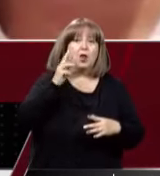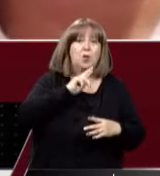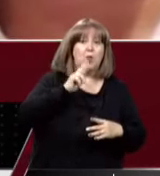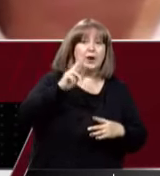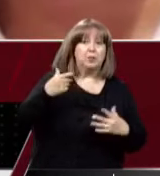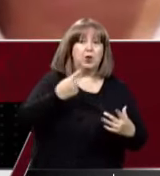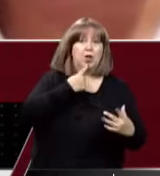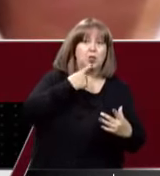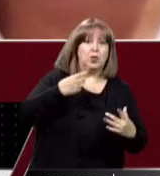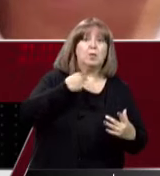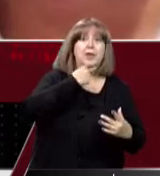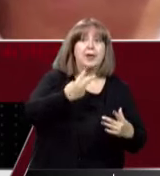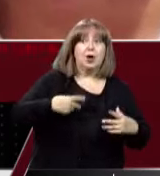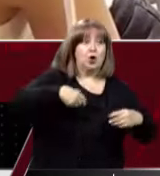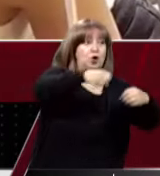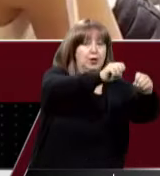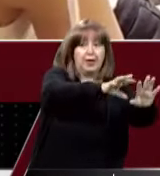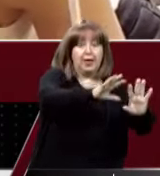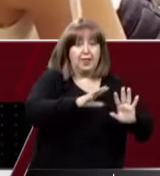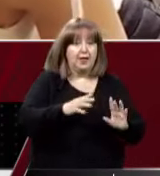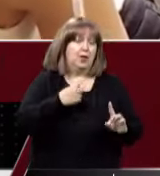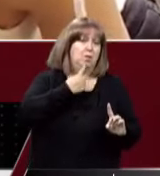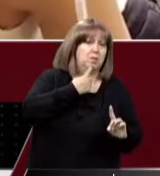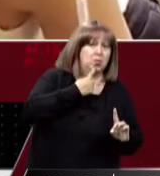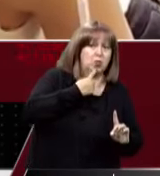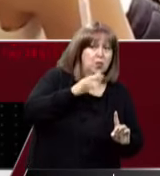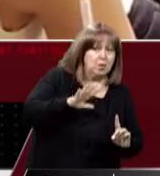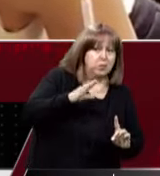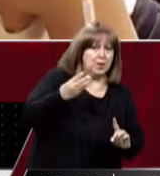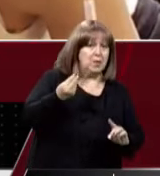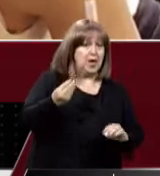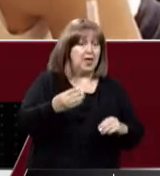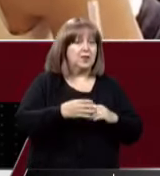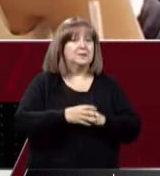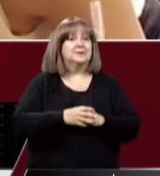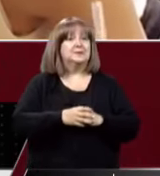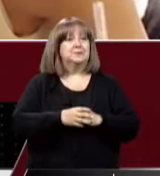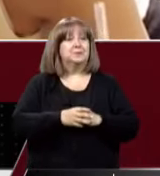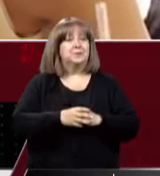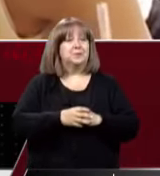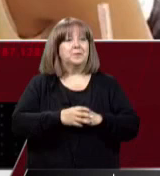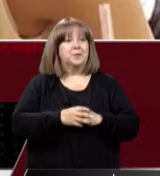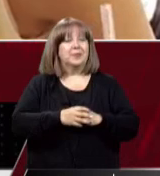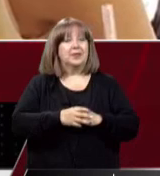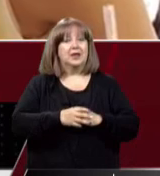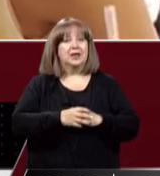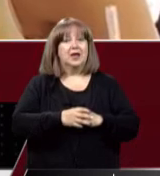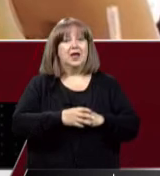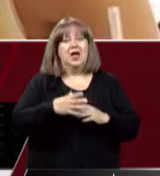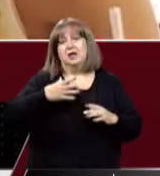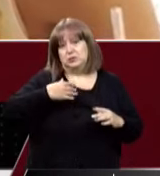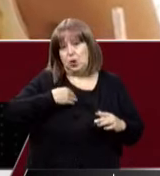Elías tanto tiempo con la pareja? ¿Sospechabas de Karen? ¿Tenías miedo? La mayoría mente pasaba con el padre. Yo